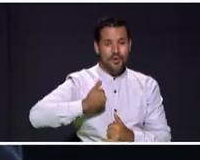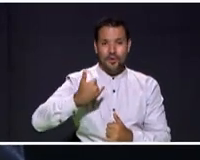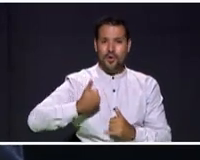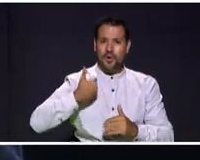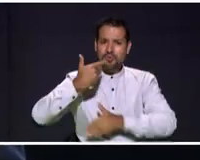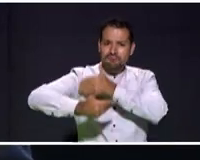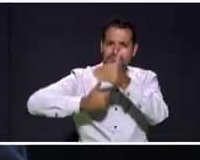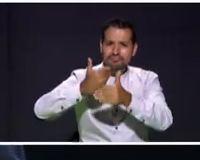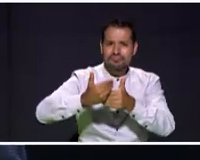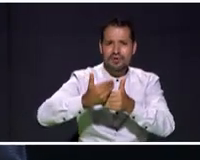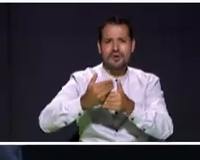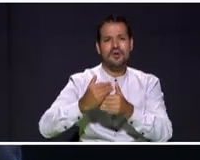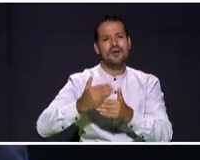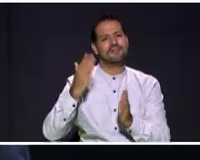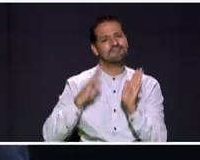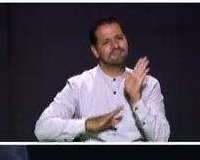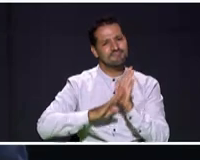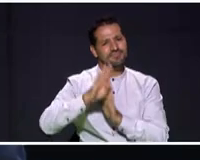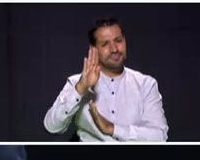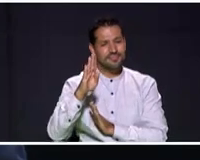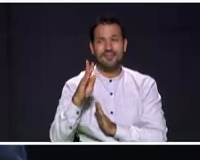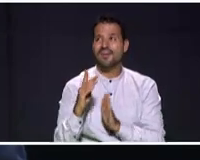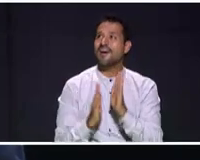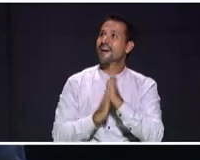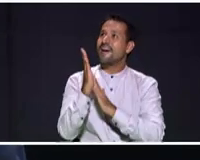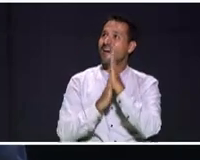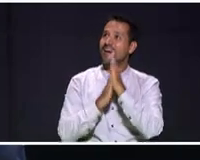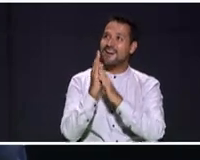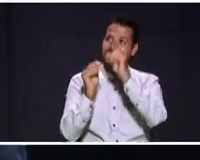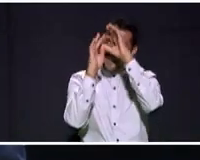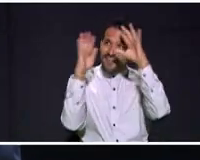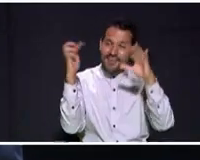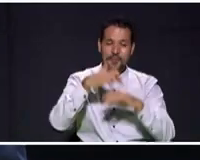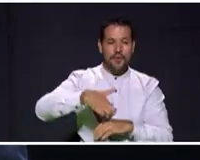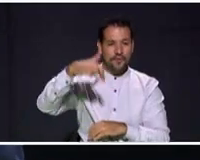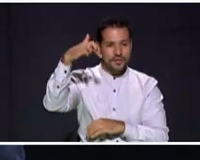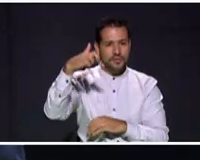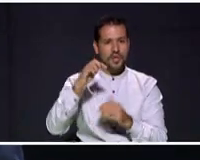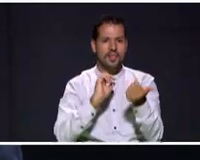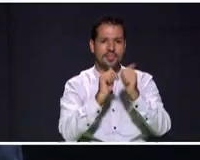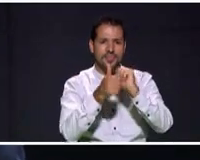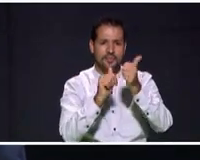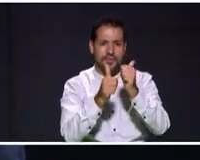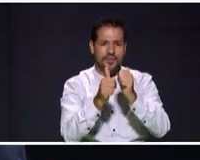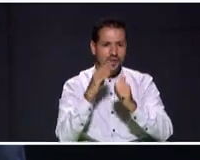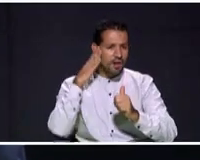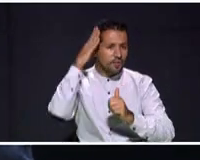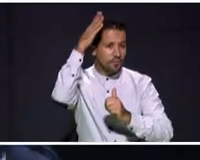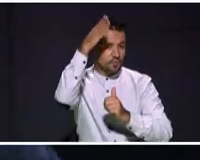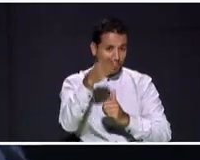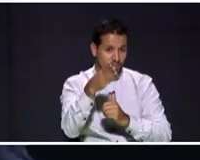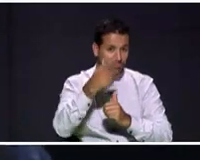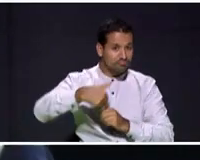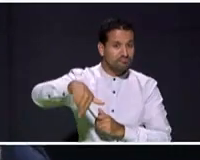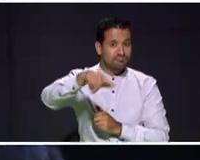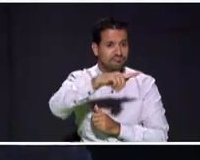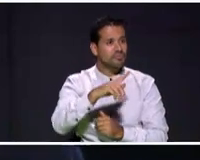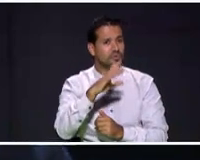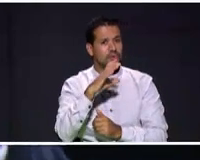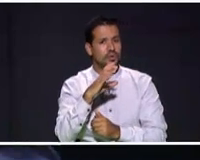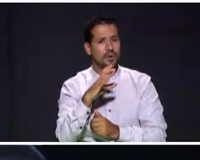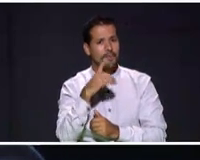productivos para que puedan estudiar la carrera que siempre soñaron hacer para que puedan ser los deportistas del futuro para que puedan ser los hombres de